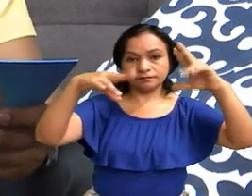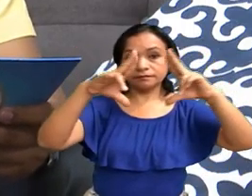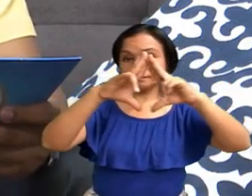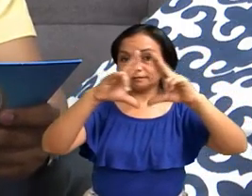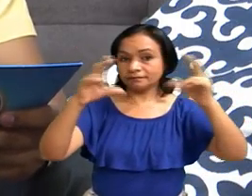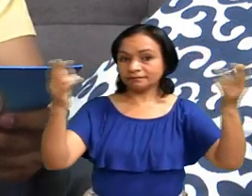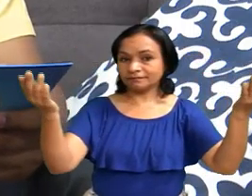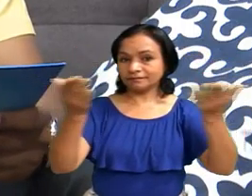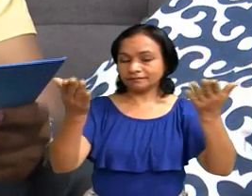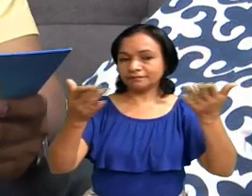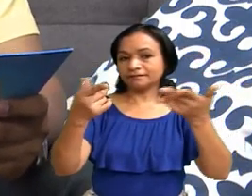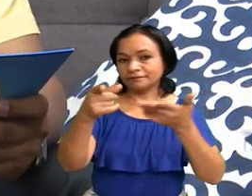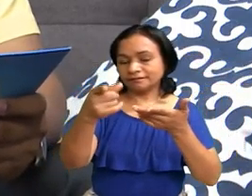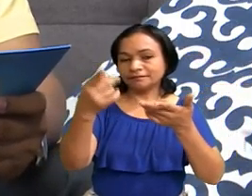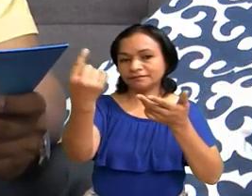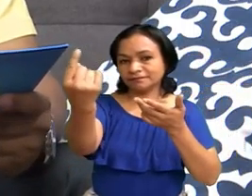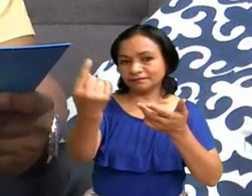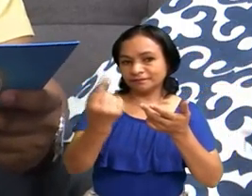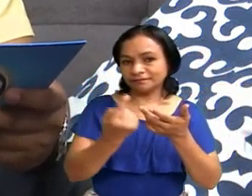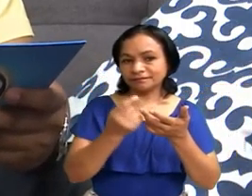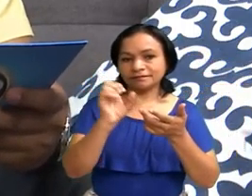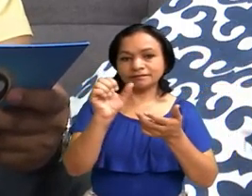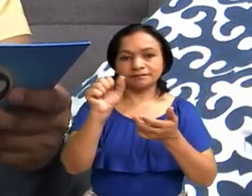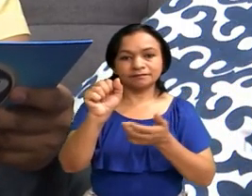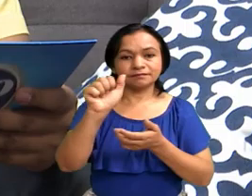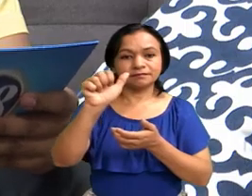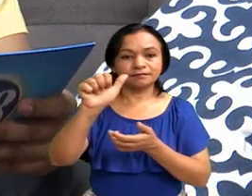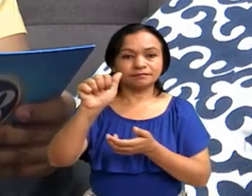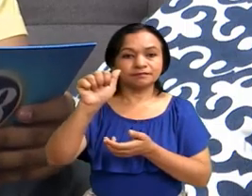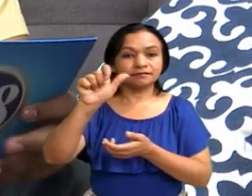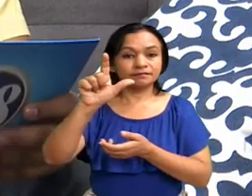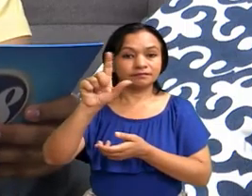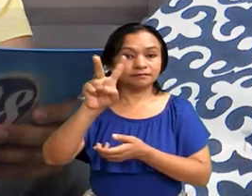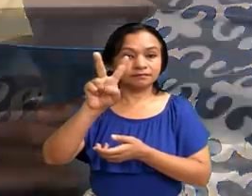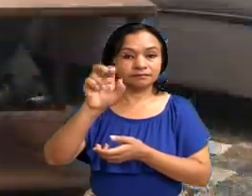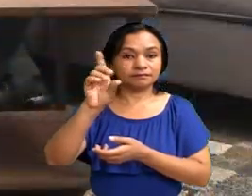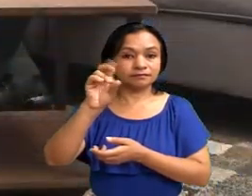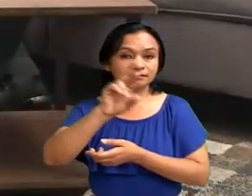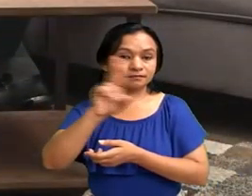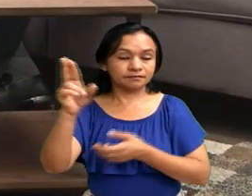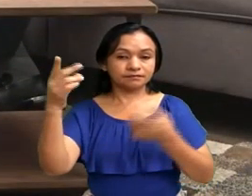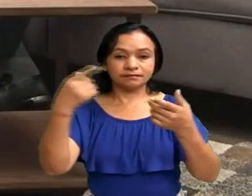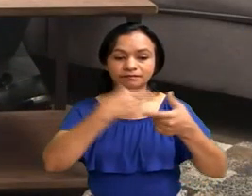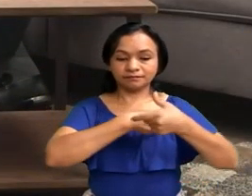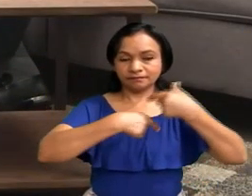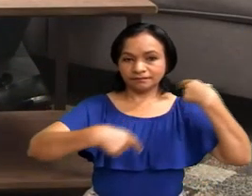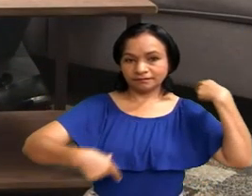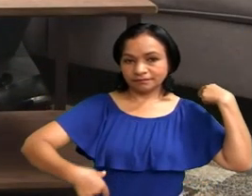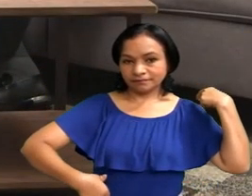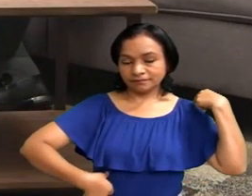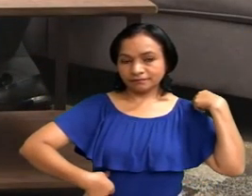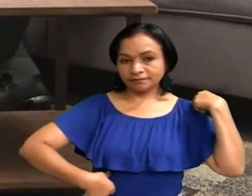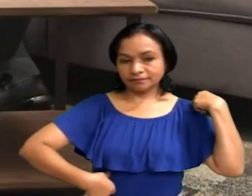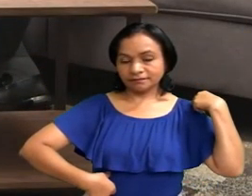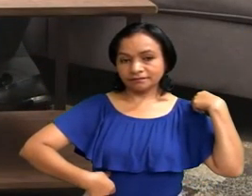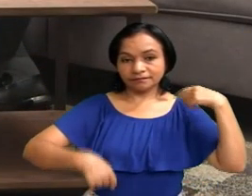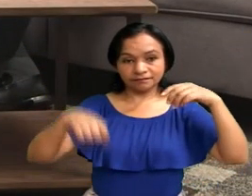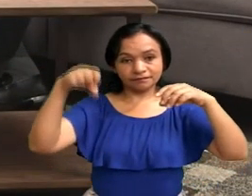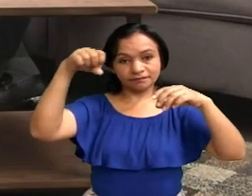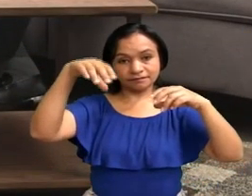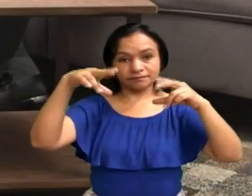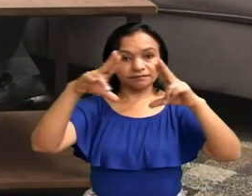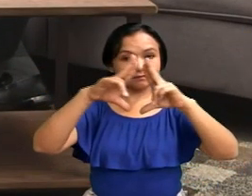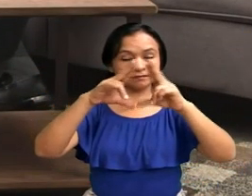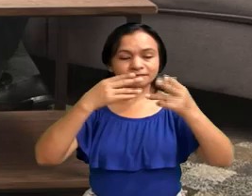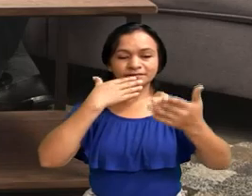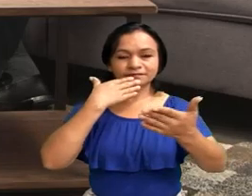Nicaragua. Para ello, pues contamos con la presencia del compañero Salvador Mansell, presidente ejecutivo de la Empresa Nacional de Transmisión Eléctrica. Compañero, muchas gracias por estar con nosotros. Muchas